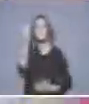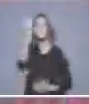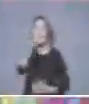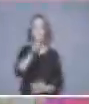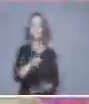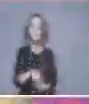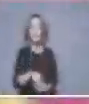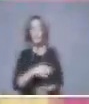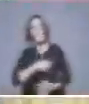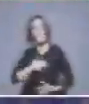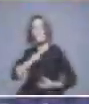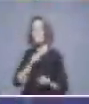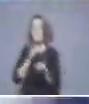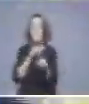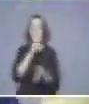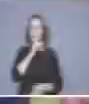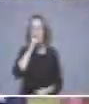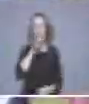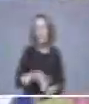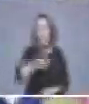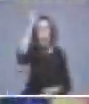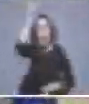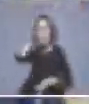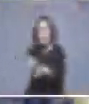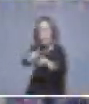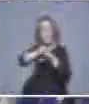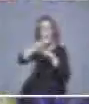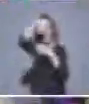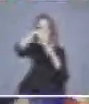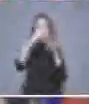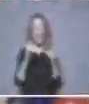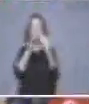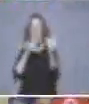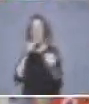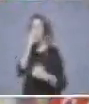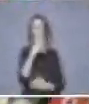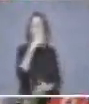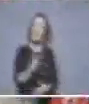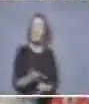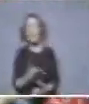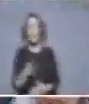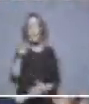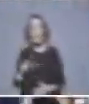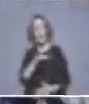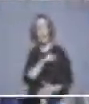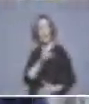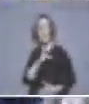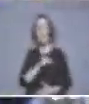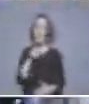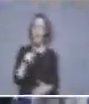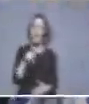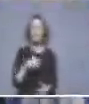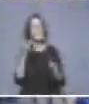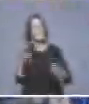También le quiero hablar de hombre bala que tiene este circo. De concejales va y